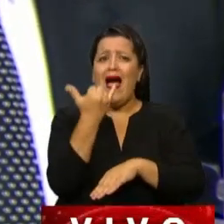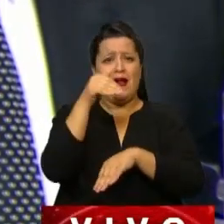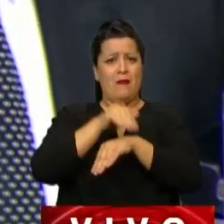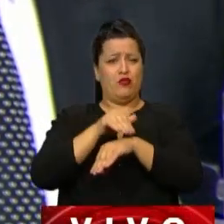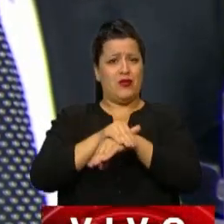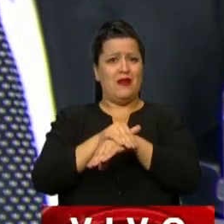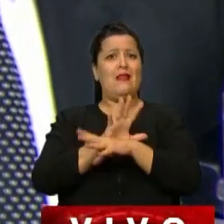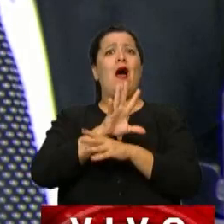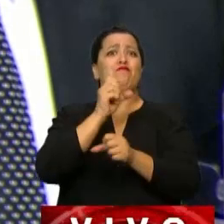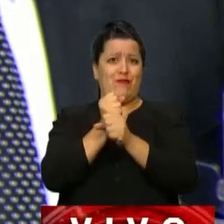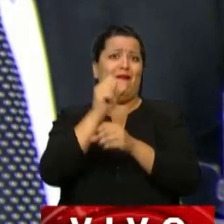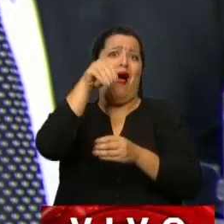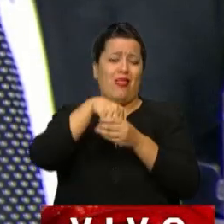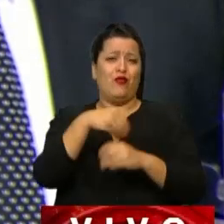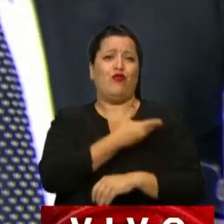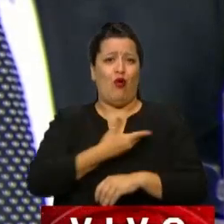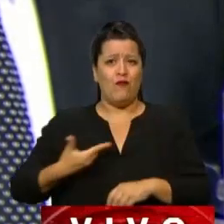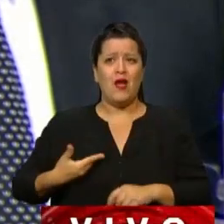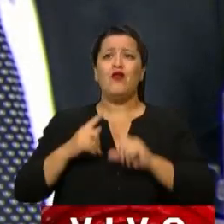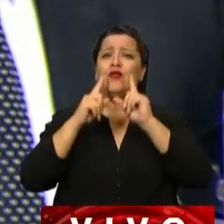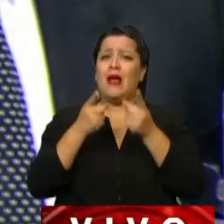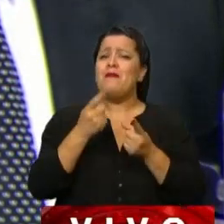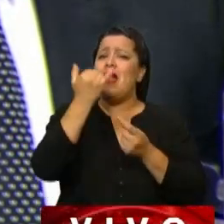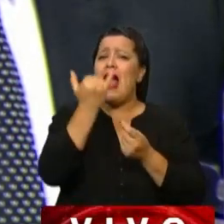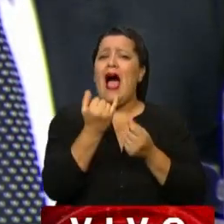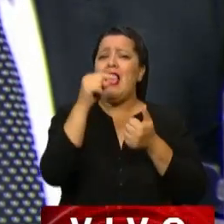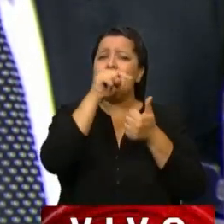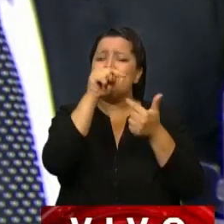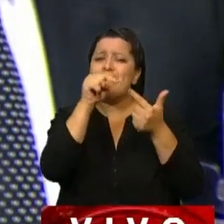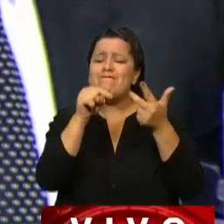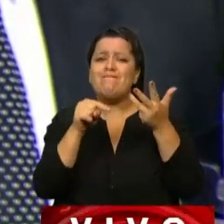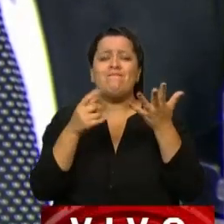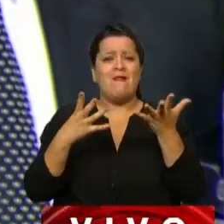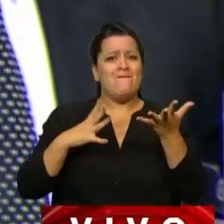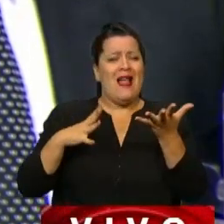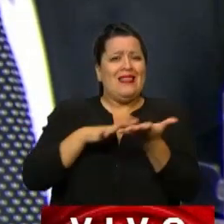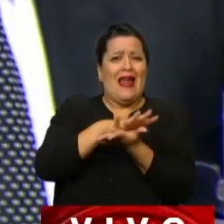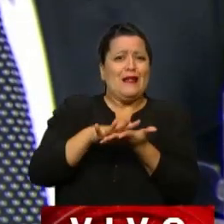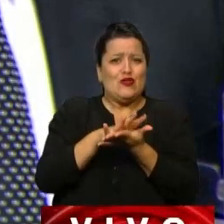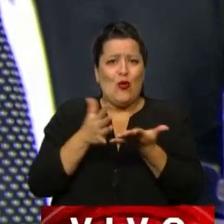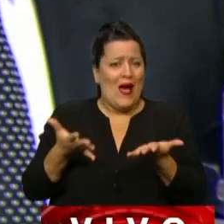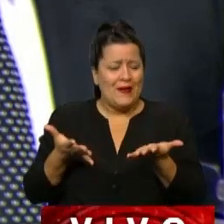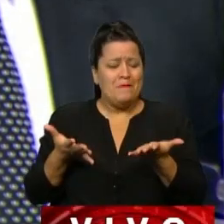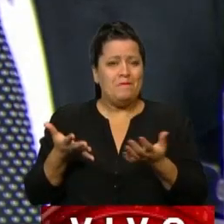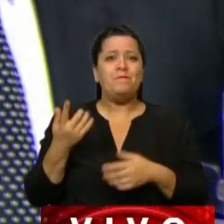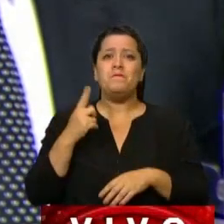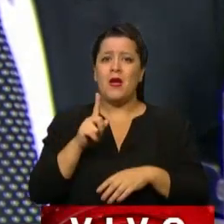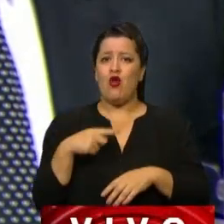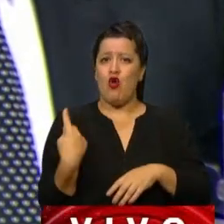gobierno y con muchas cuestiones sin poder resolverlas,